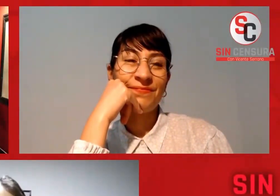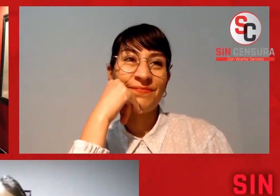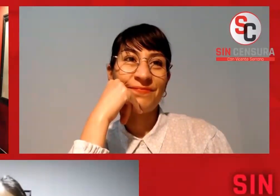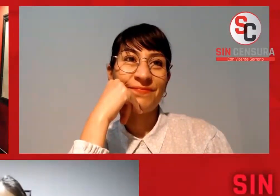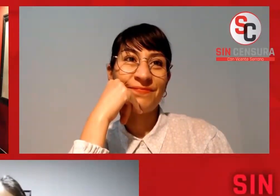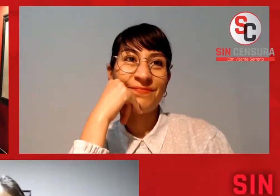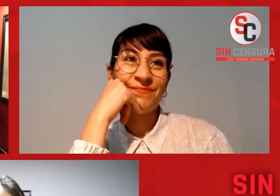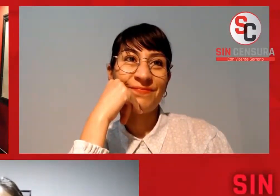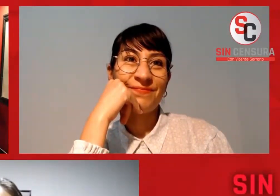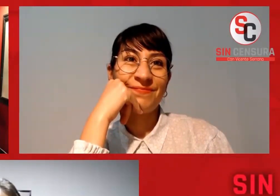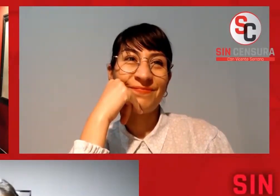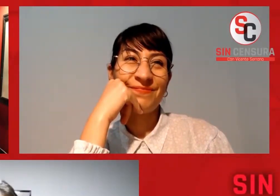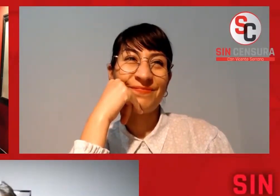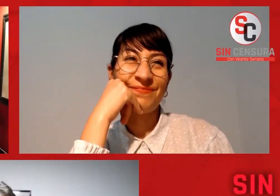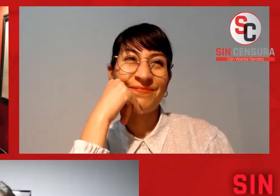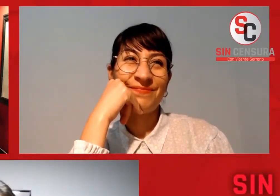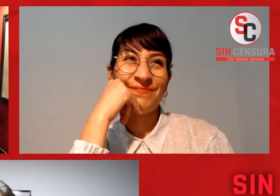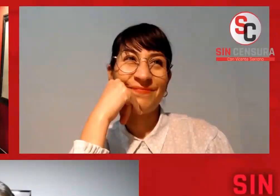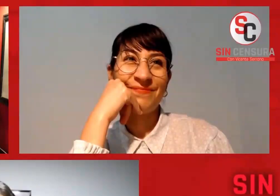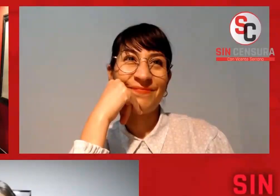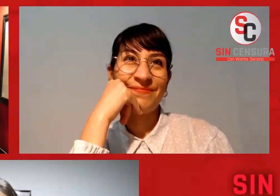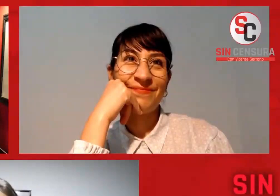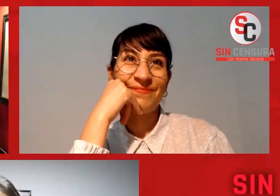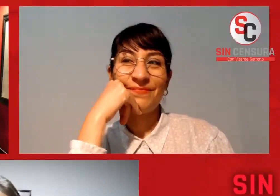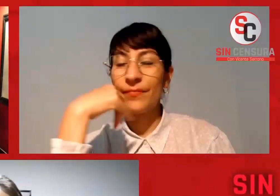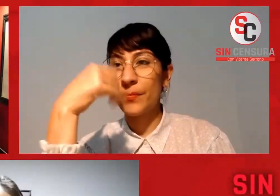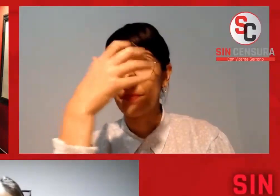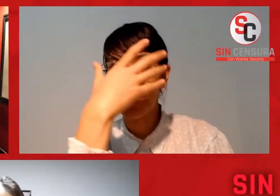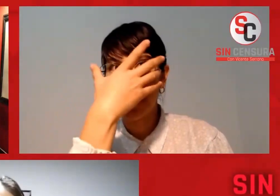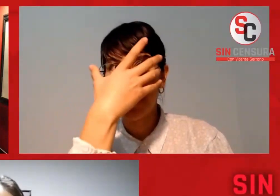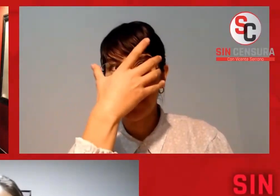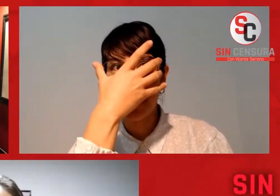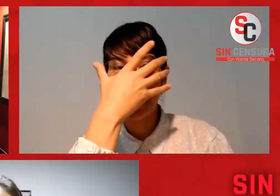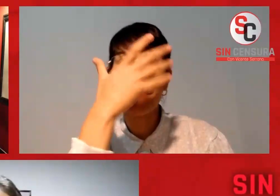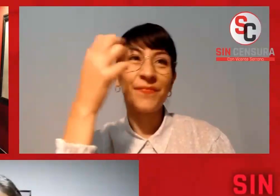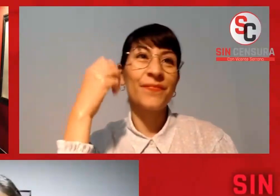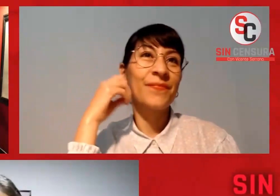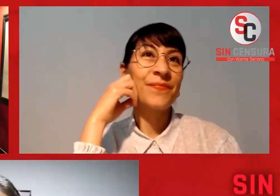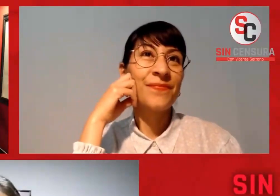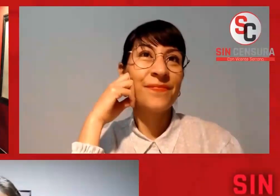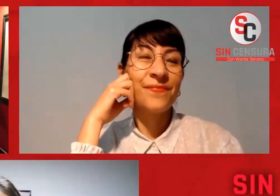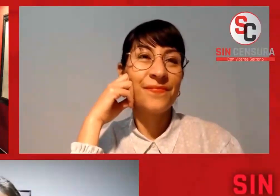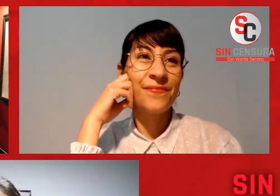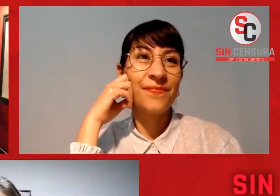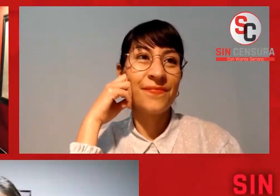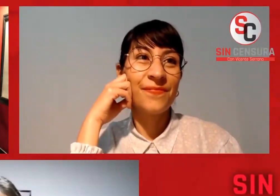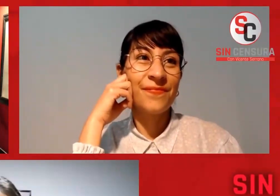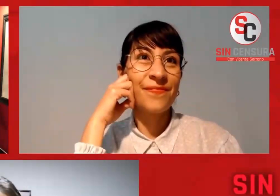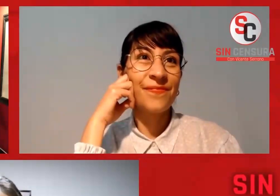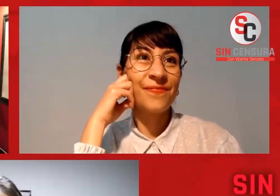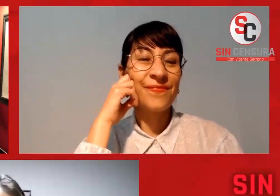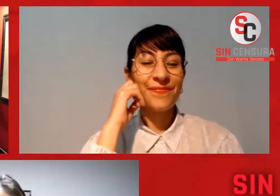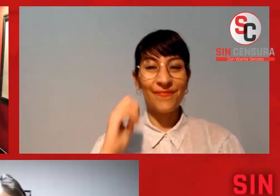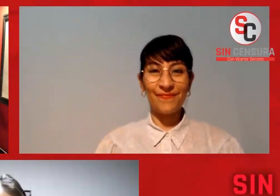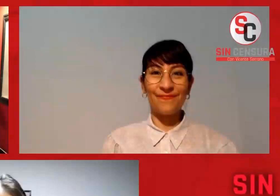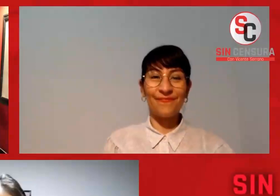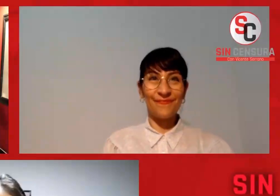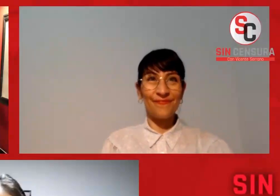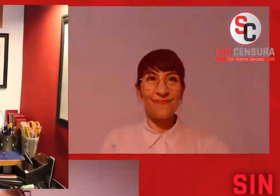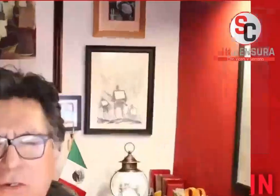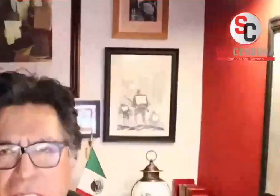Hola Jaime, buenas noches. Un gusto estar aquí con ustedes, con Carla y con toda la audiencia de Sin Censura.